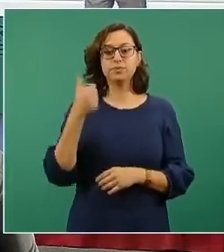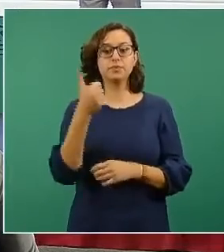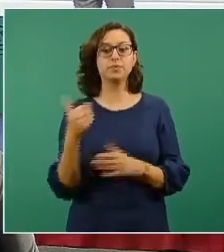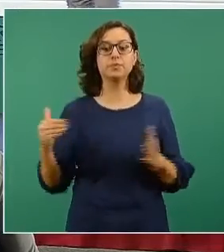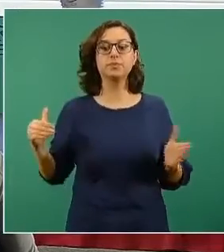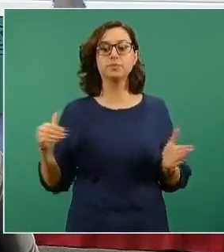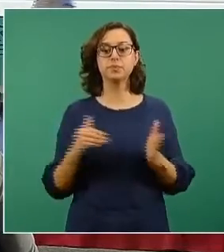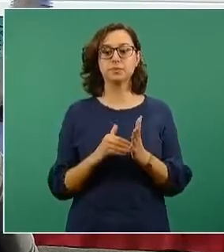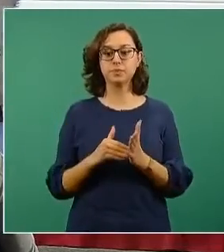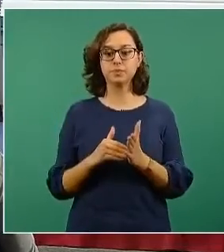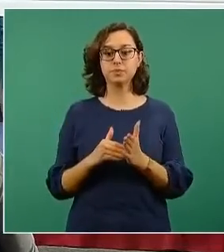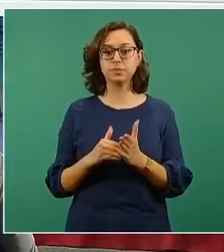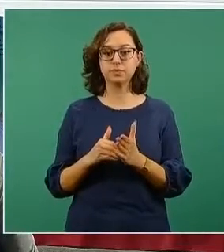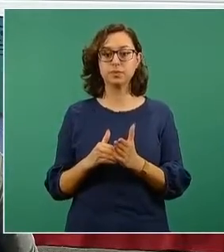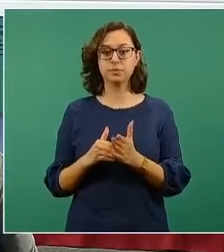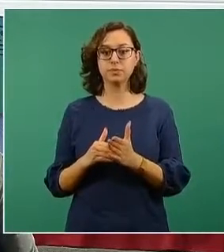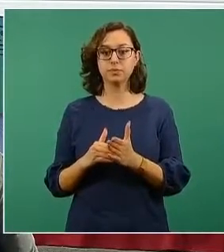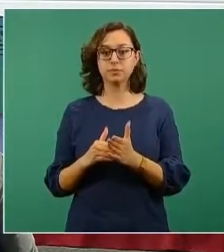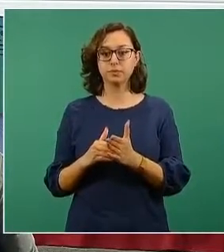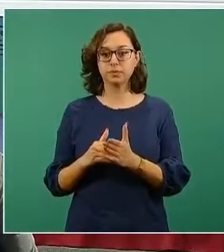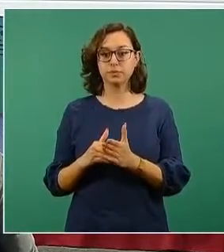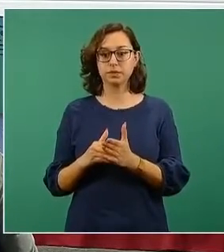36,000 versus